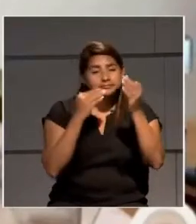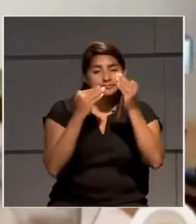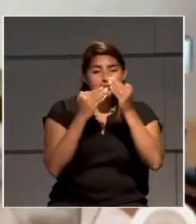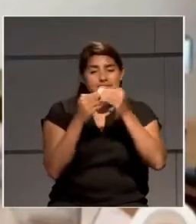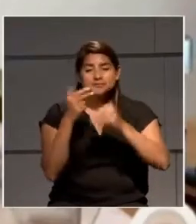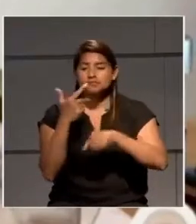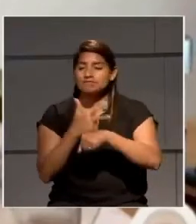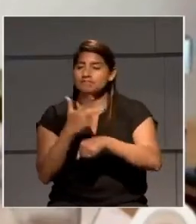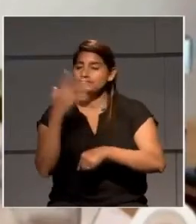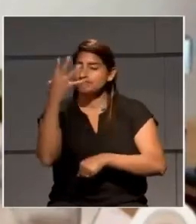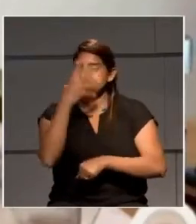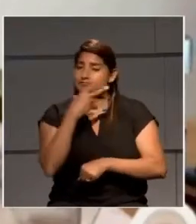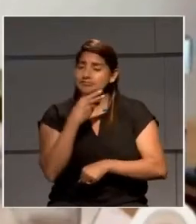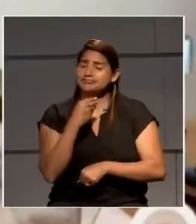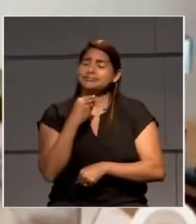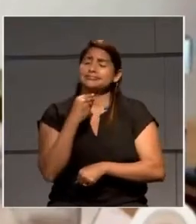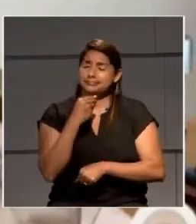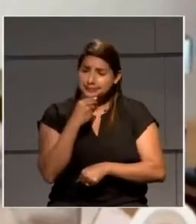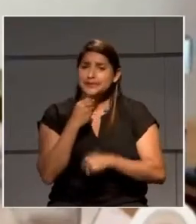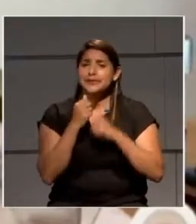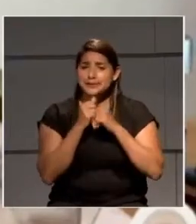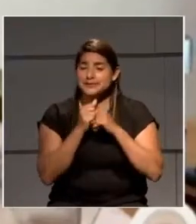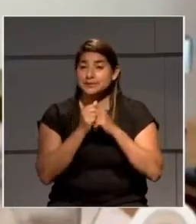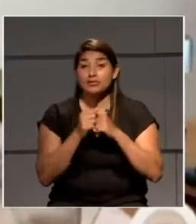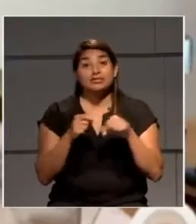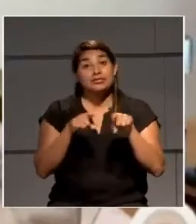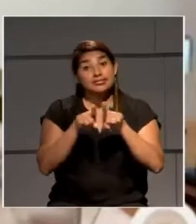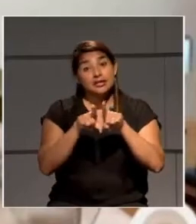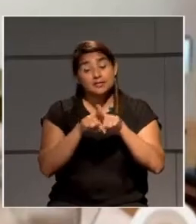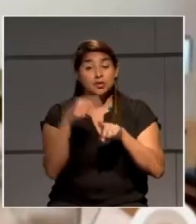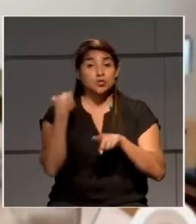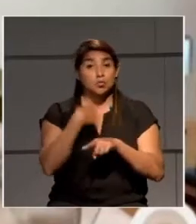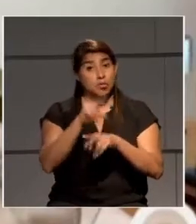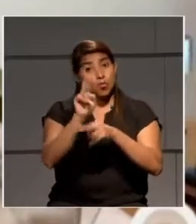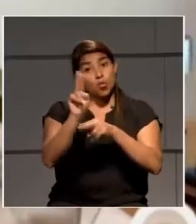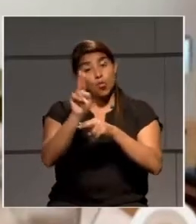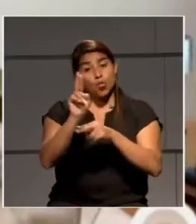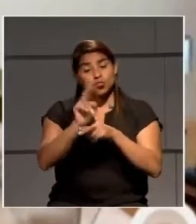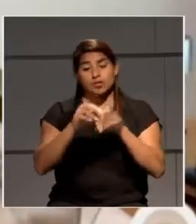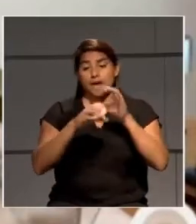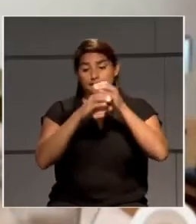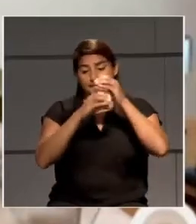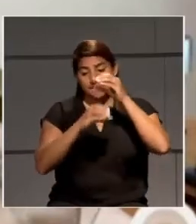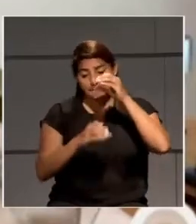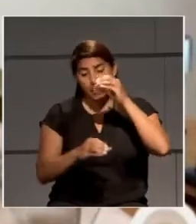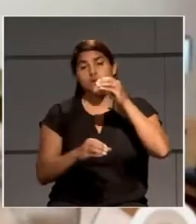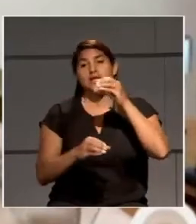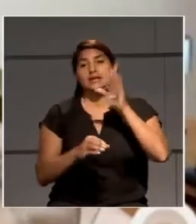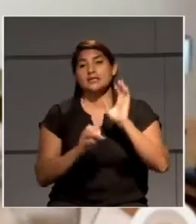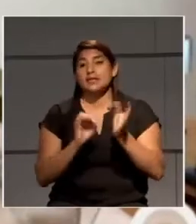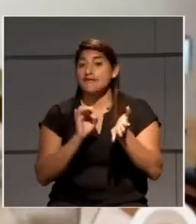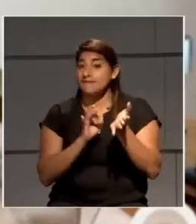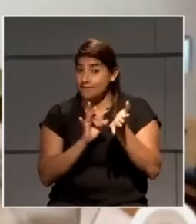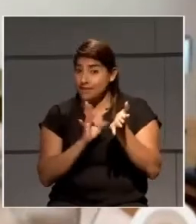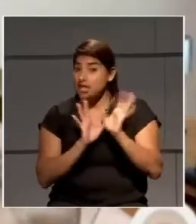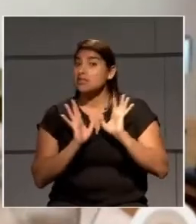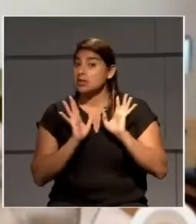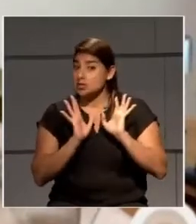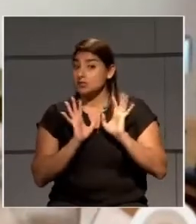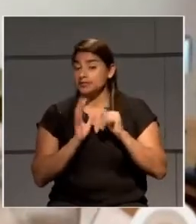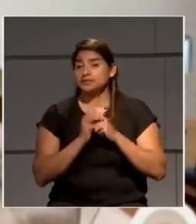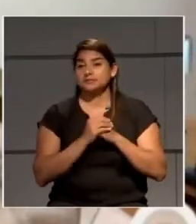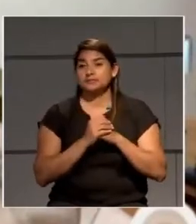ve, claro. Uy, está hermoso. O sea que también podríamos utilizar botella de vidrio,